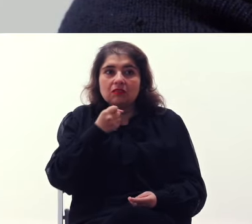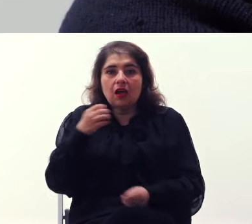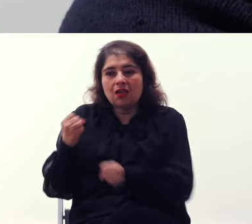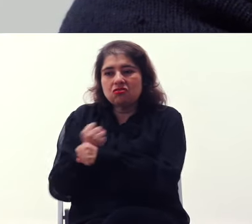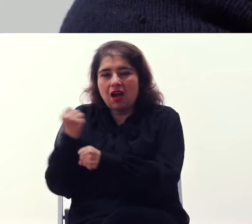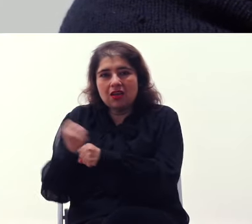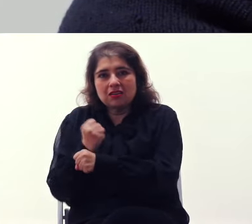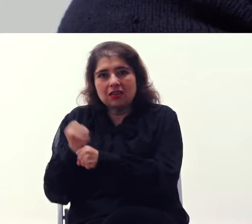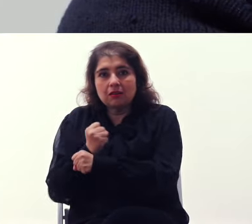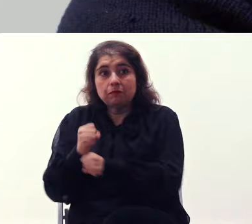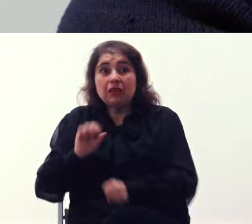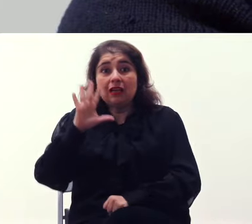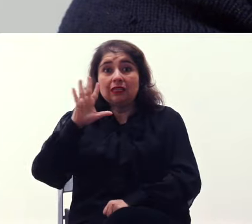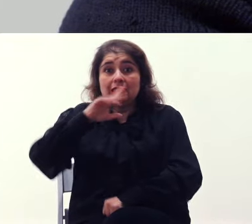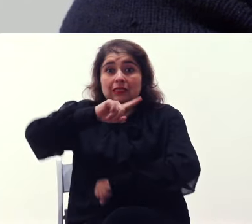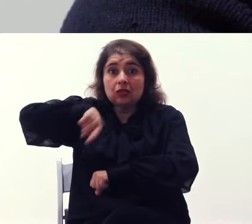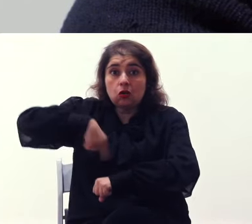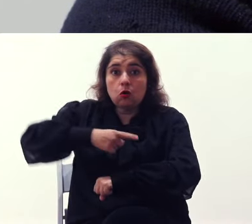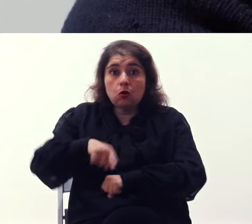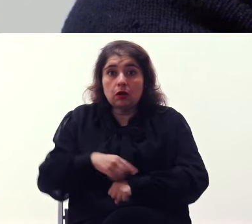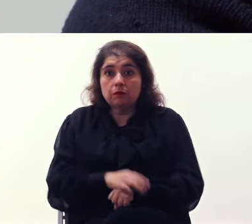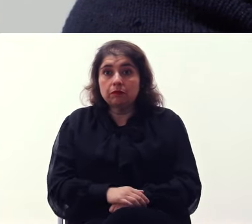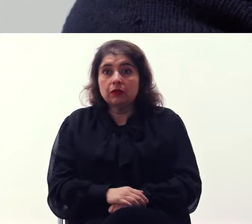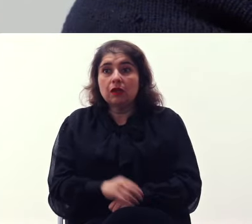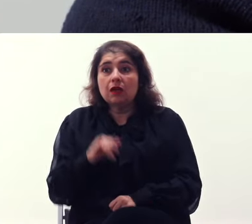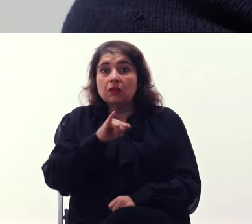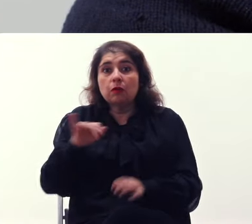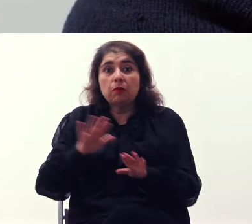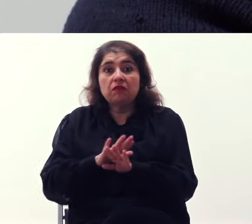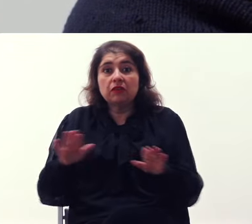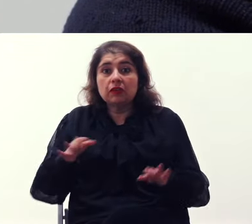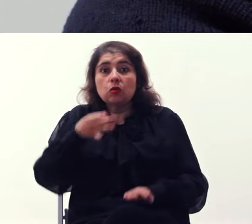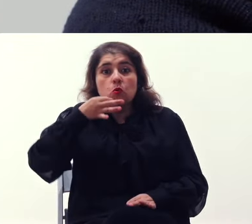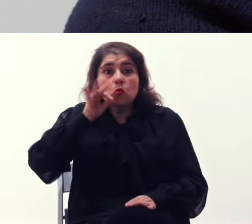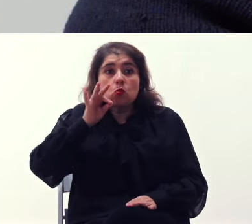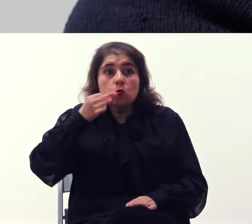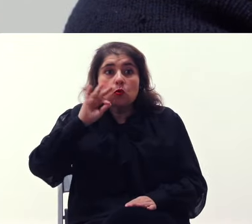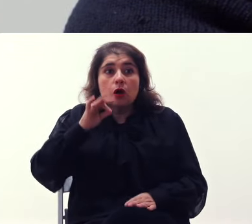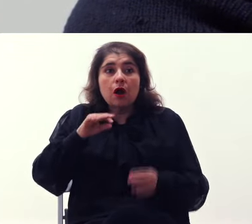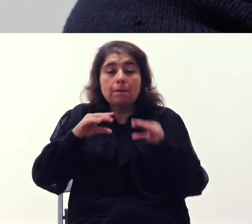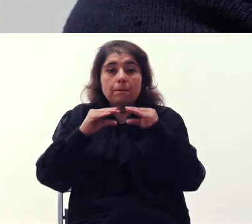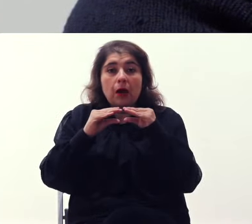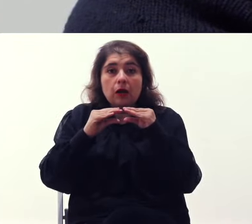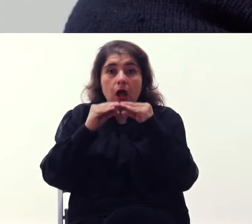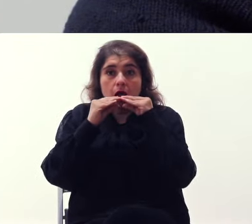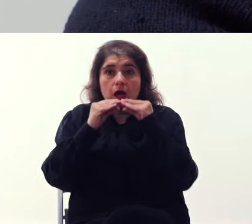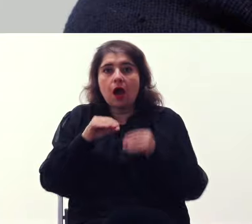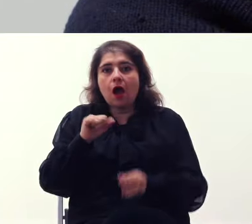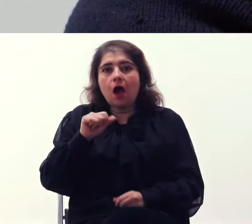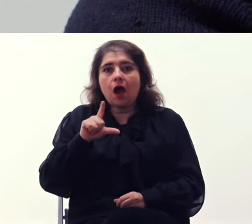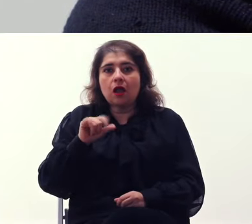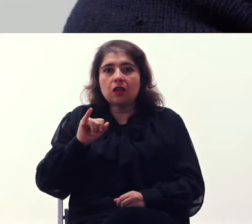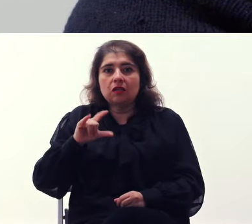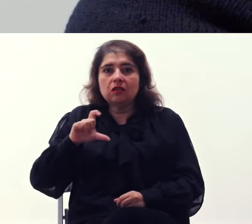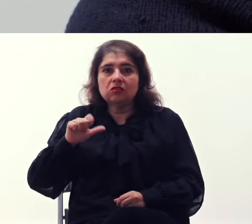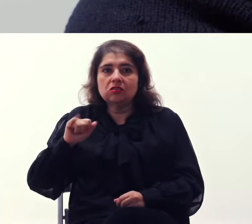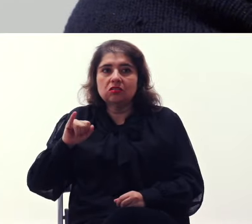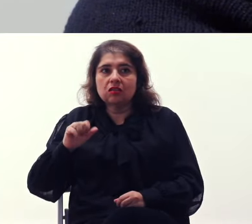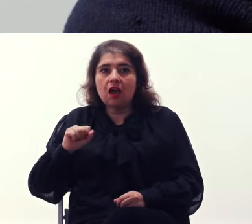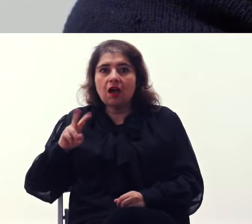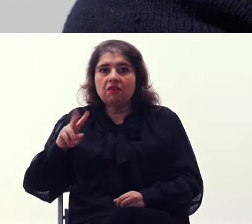esa entrevista en su taller, una entrevista de 5 horas, que terminó con una linda 11 con los pancitos de Alicia